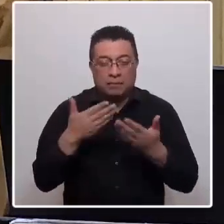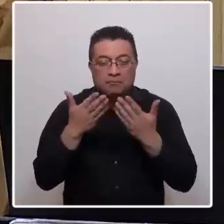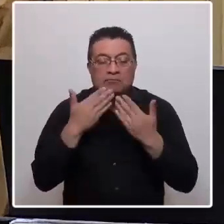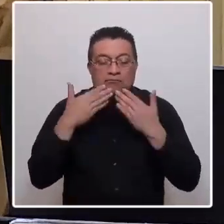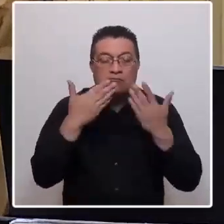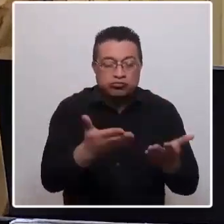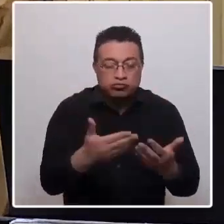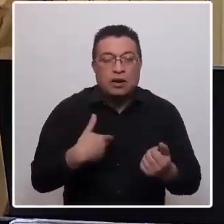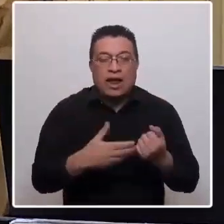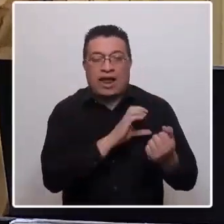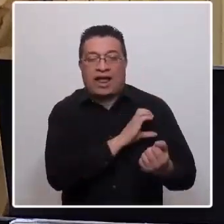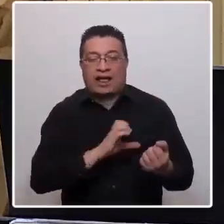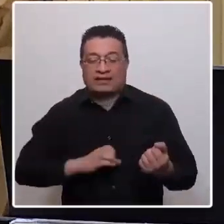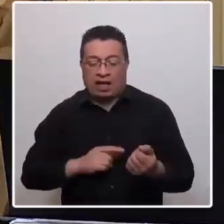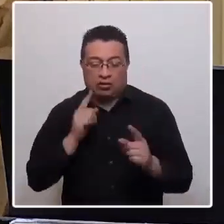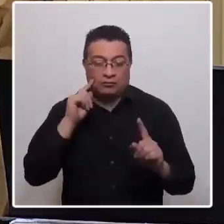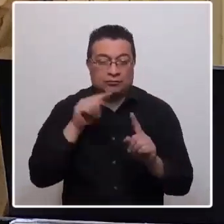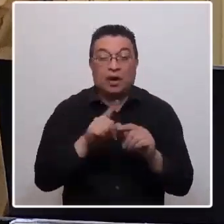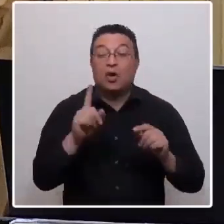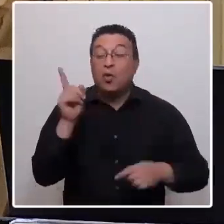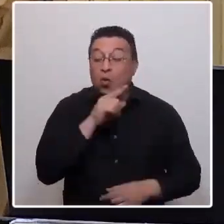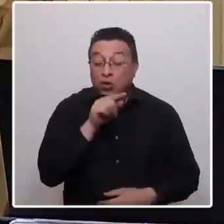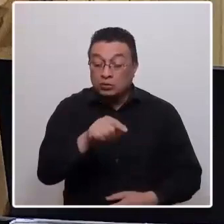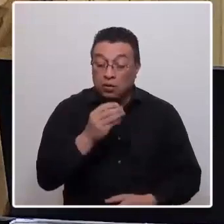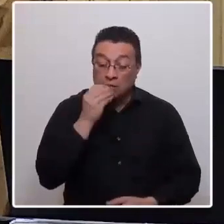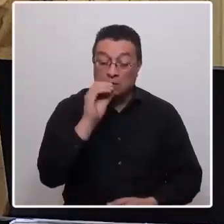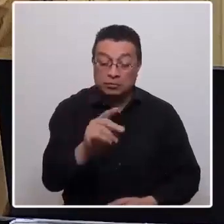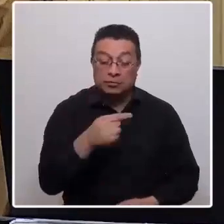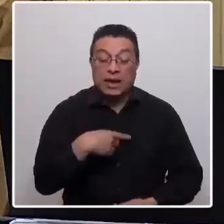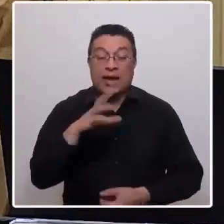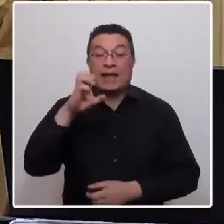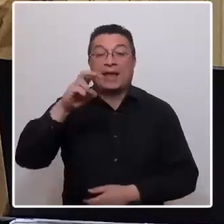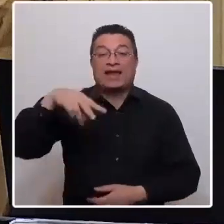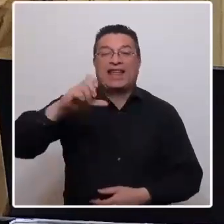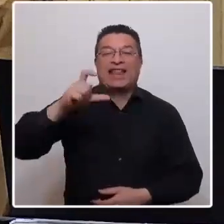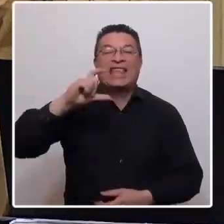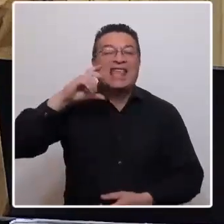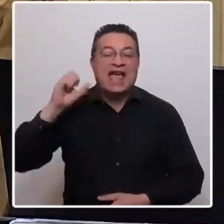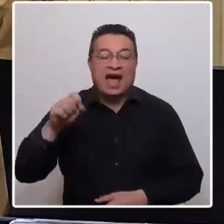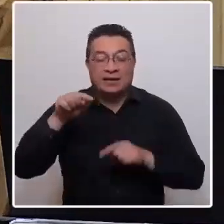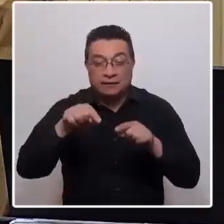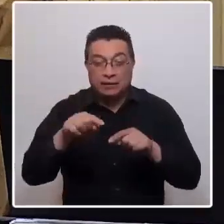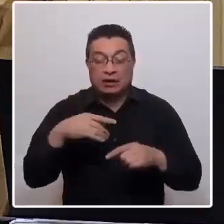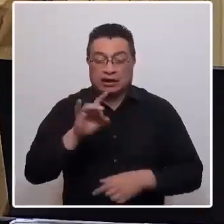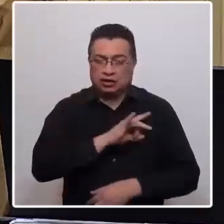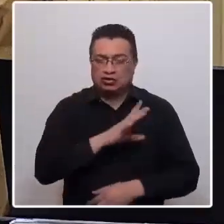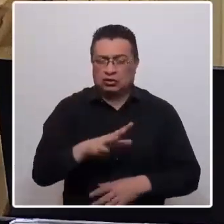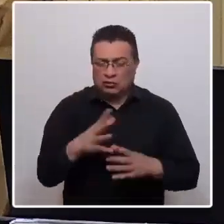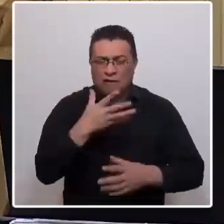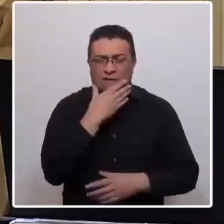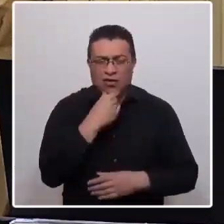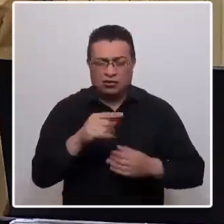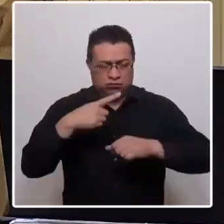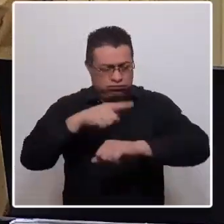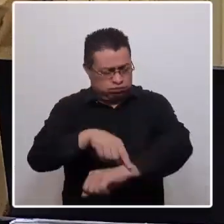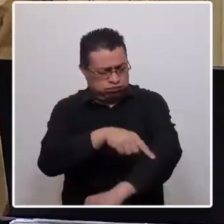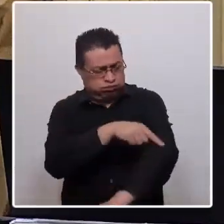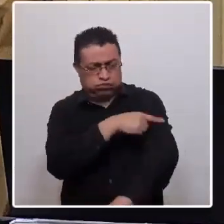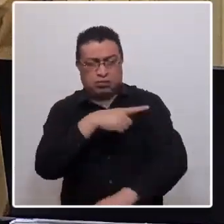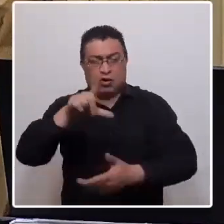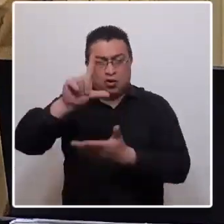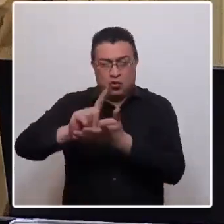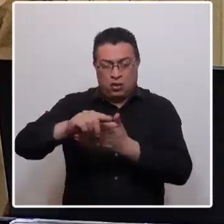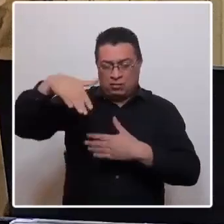del Estado. Por último, me quiero referir a lo relativo a la energía. Chile es un hermoso país de prosperidad y abundancia. Su ubicación geográfica